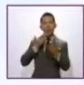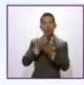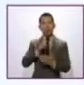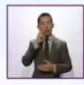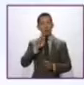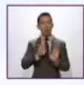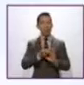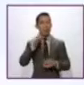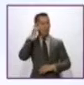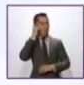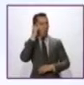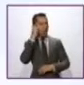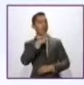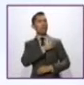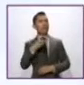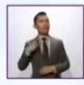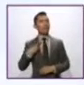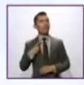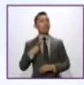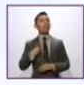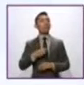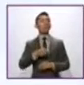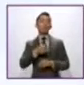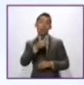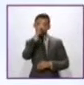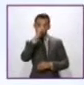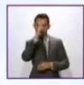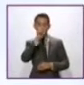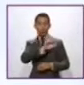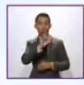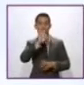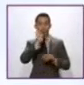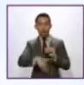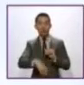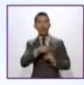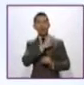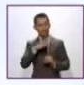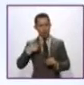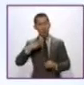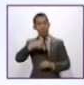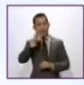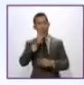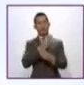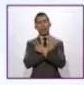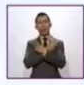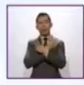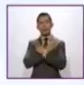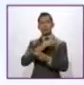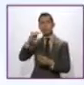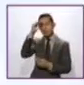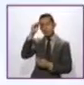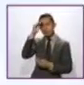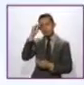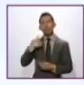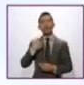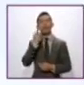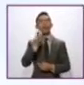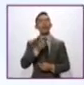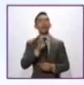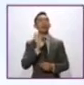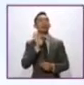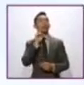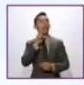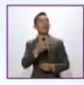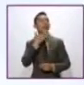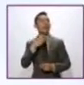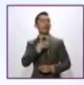enojado. Yo te recomiendo que después de esto, pues te tomes unas vacaciones y pienses, y quiero que estés bien, que estés